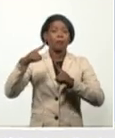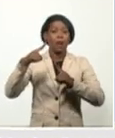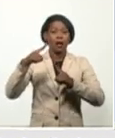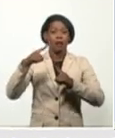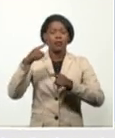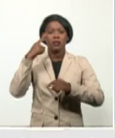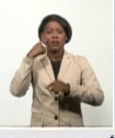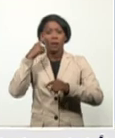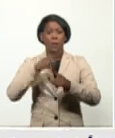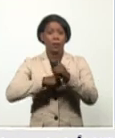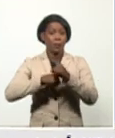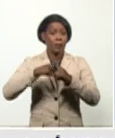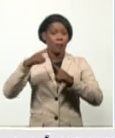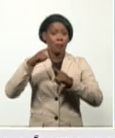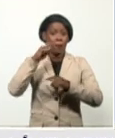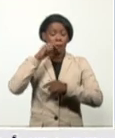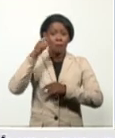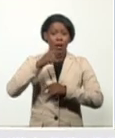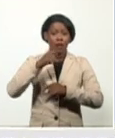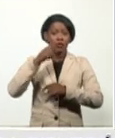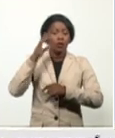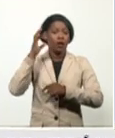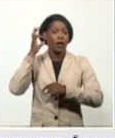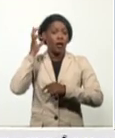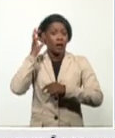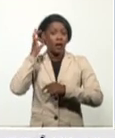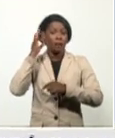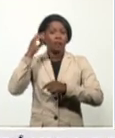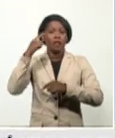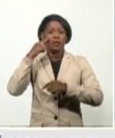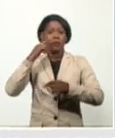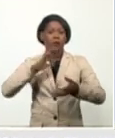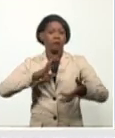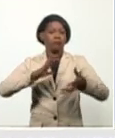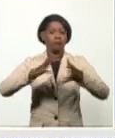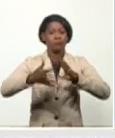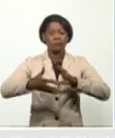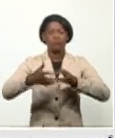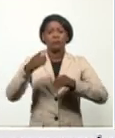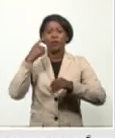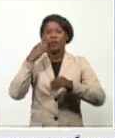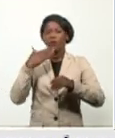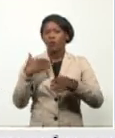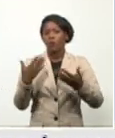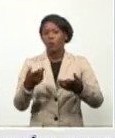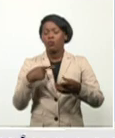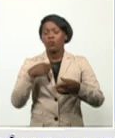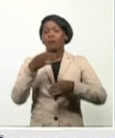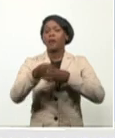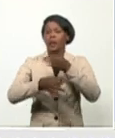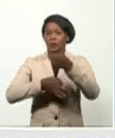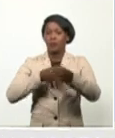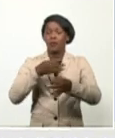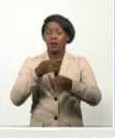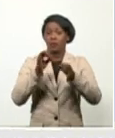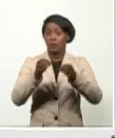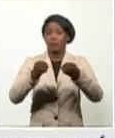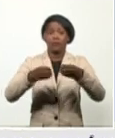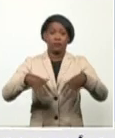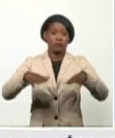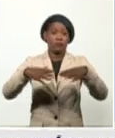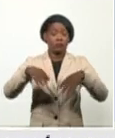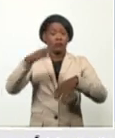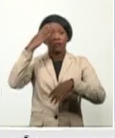a veces tiende a tener más complicaciones. De todas formas, por lo que está pasando en Cuba, casi nos